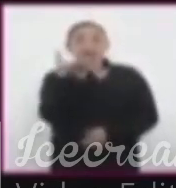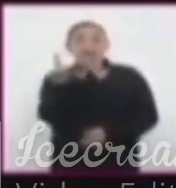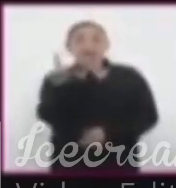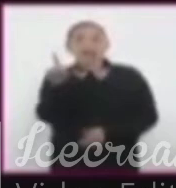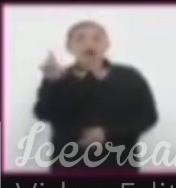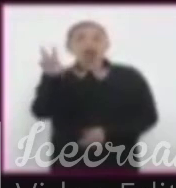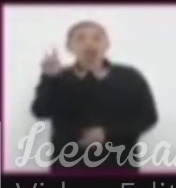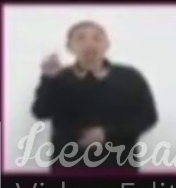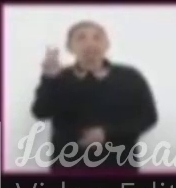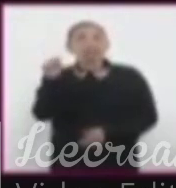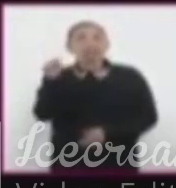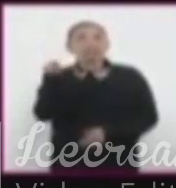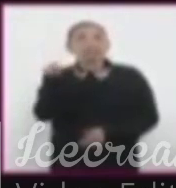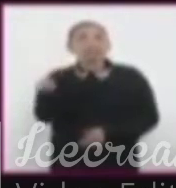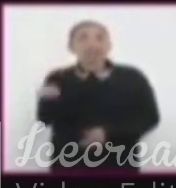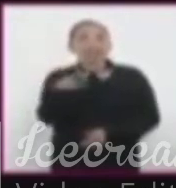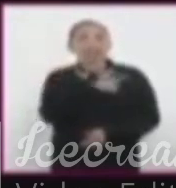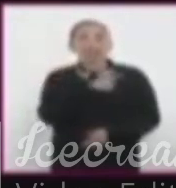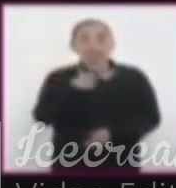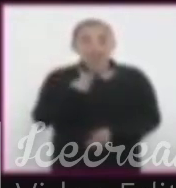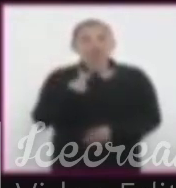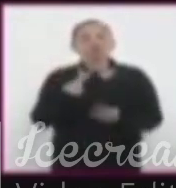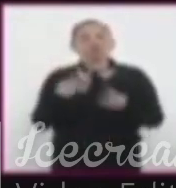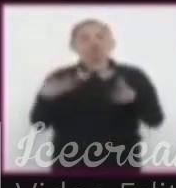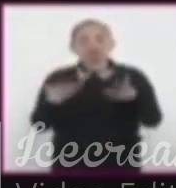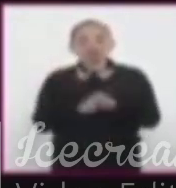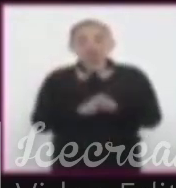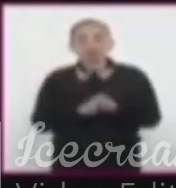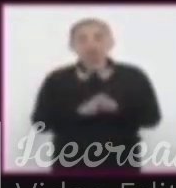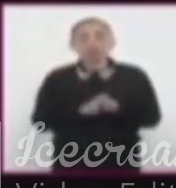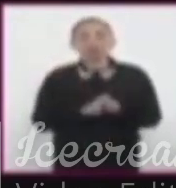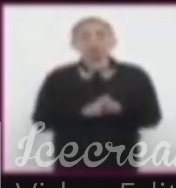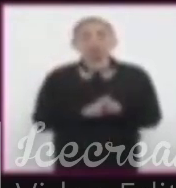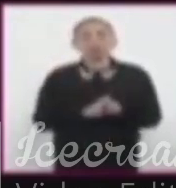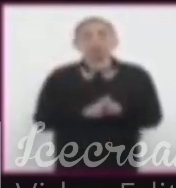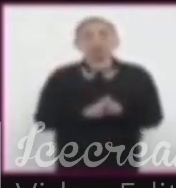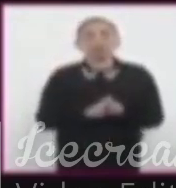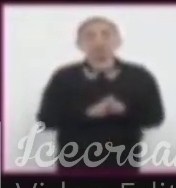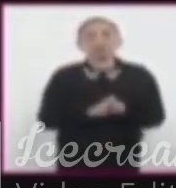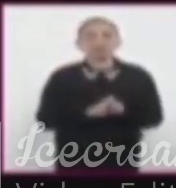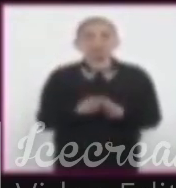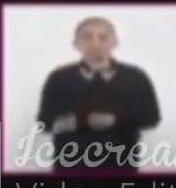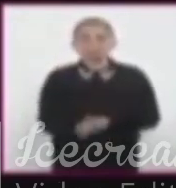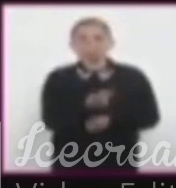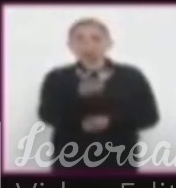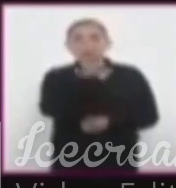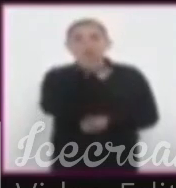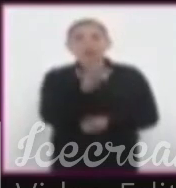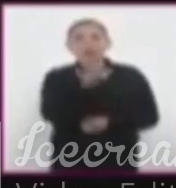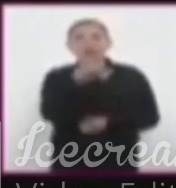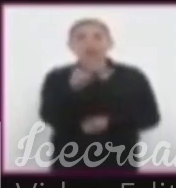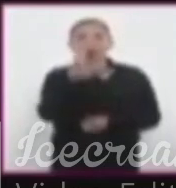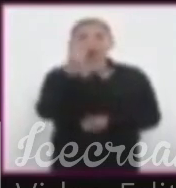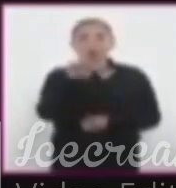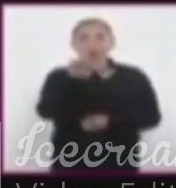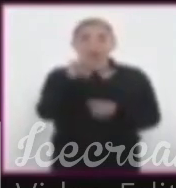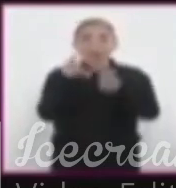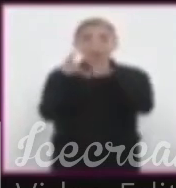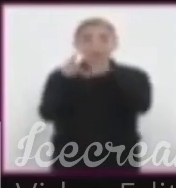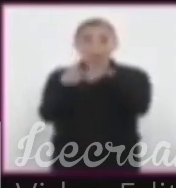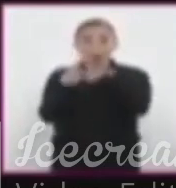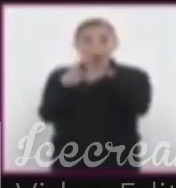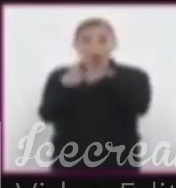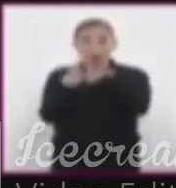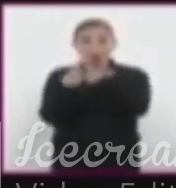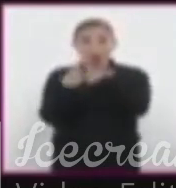y ese porcentaje es el que hay que calcular. Es qué porcentaje que nos preguntan. Así es que si multiplicamos 80 por